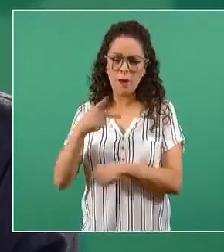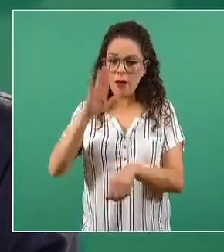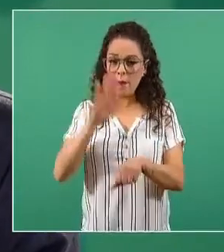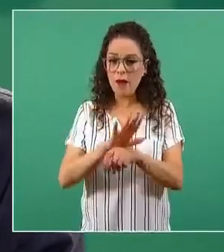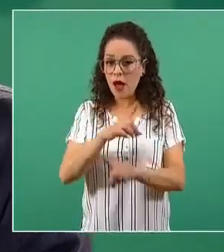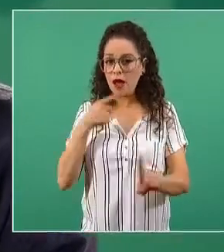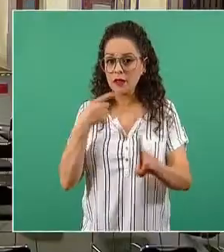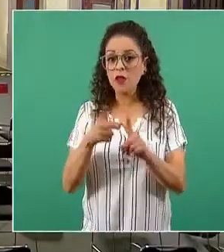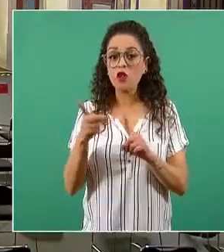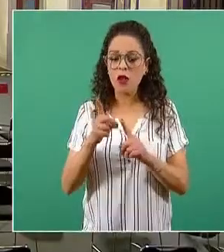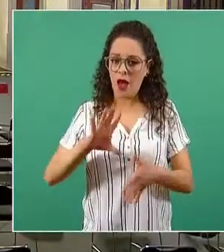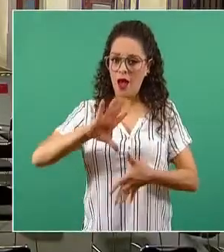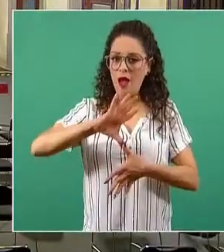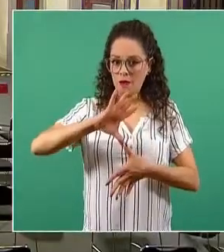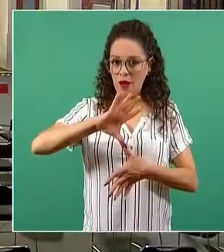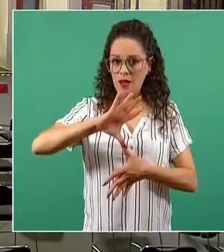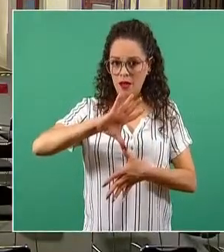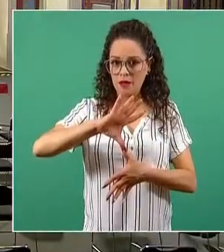de América.